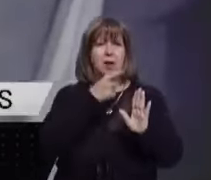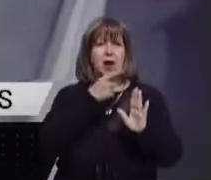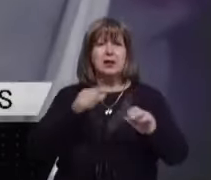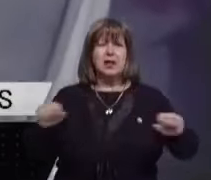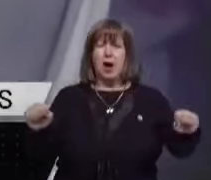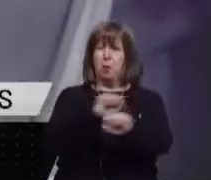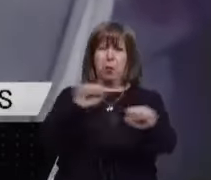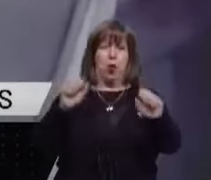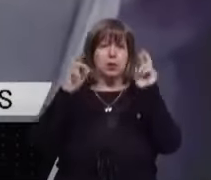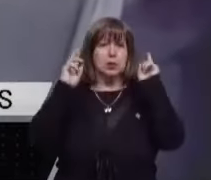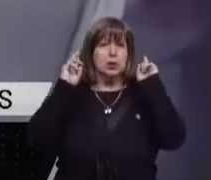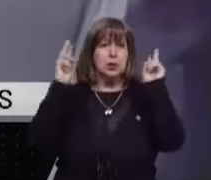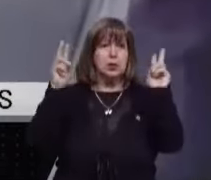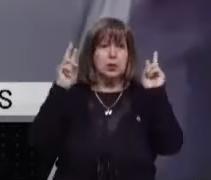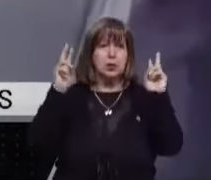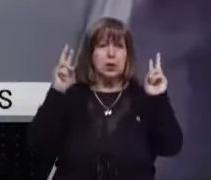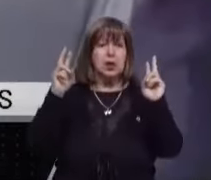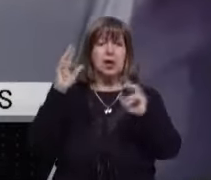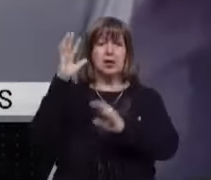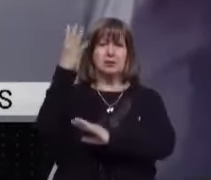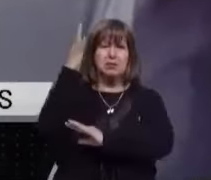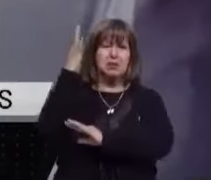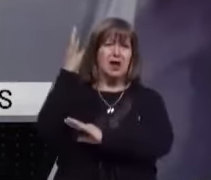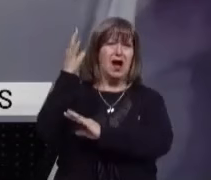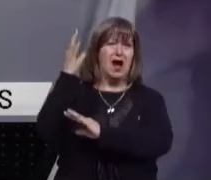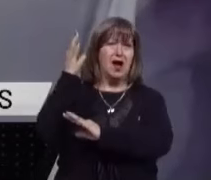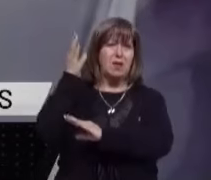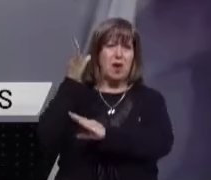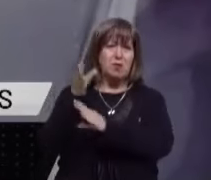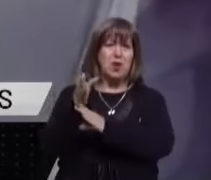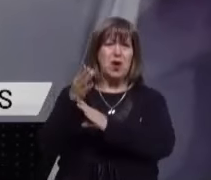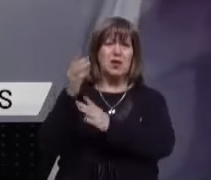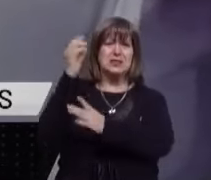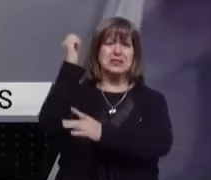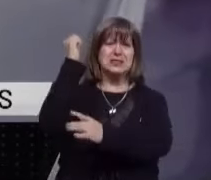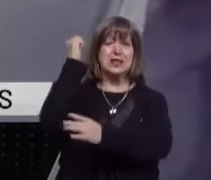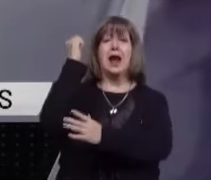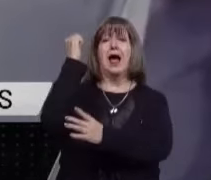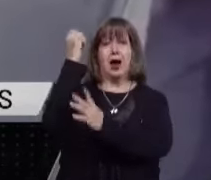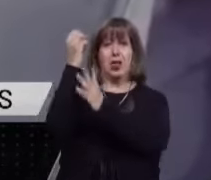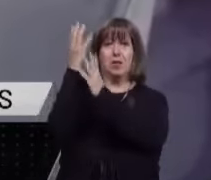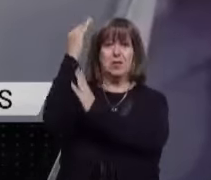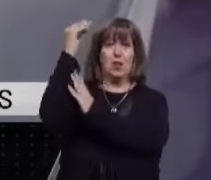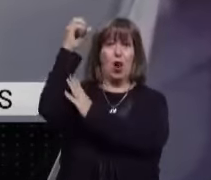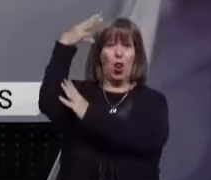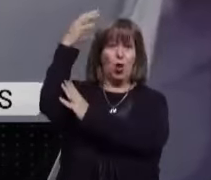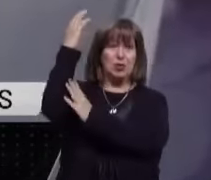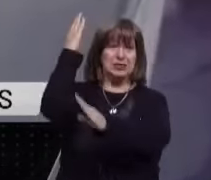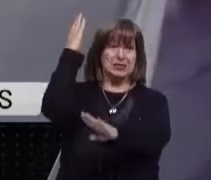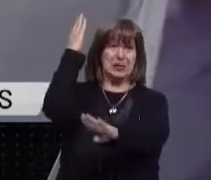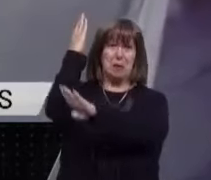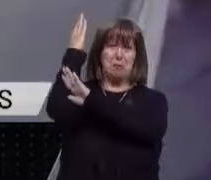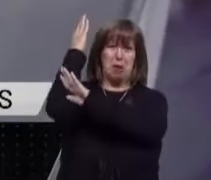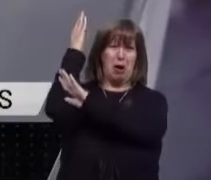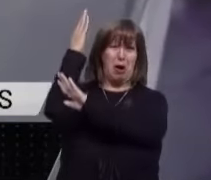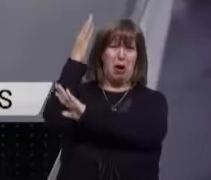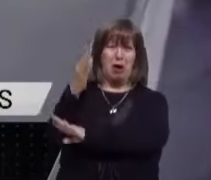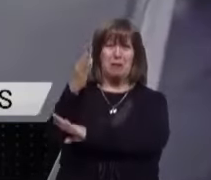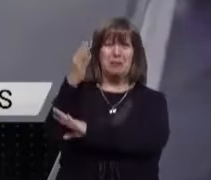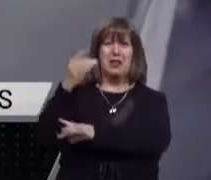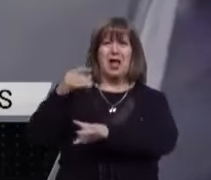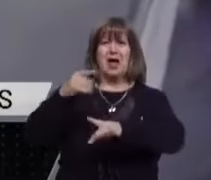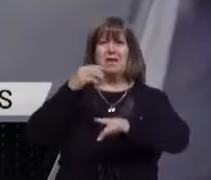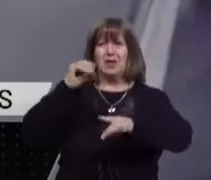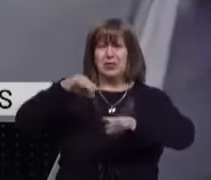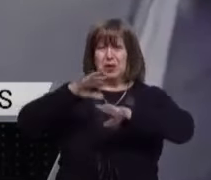una explosión, porque arrancó el cantero, chocó contra una columna de cemento. Prácticamente el destrozo fue